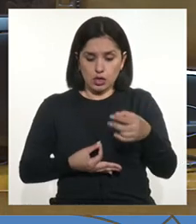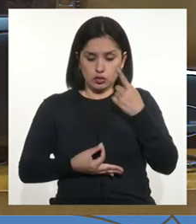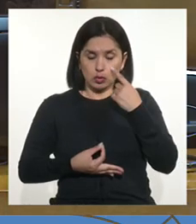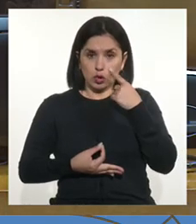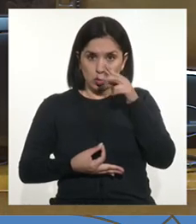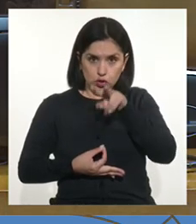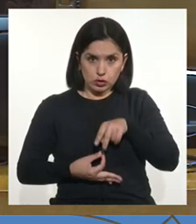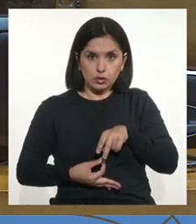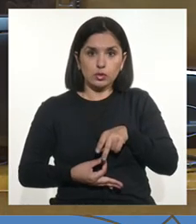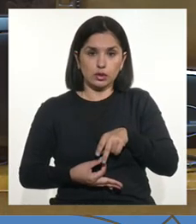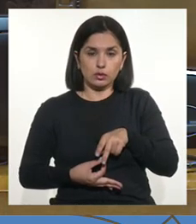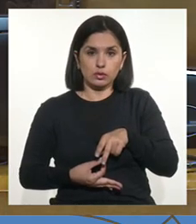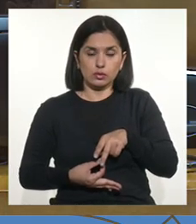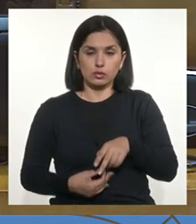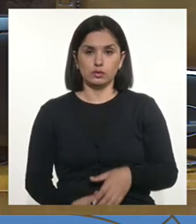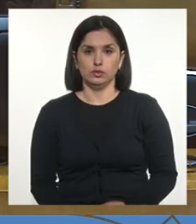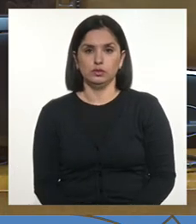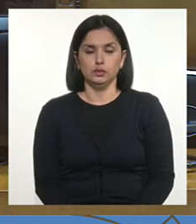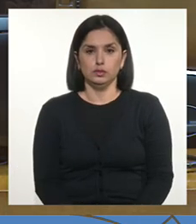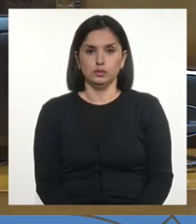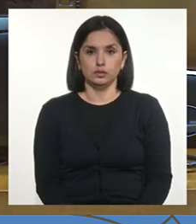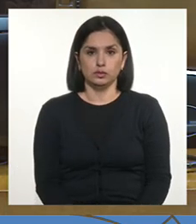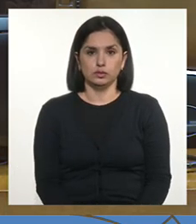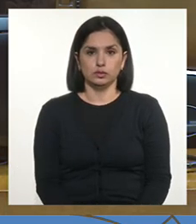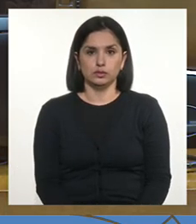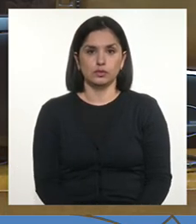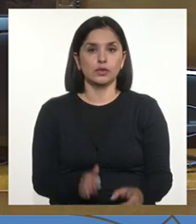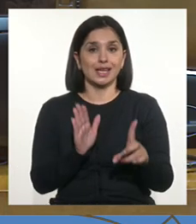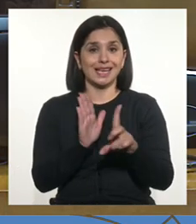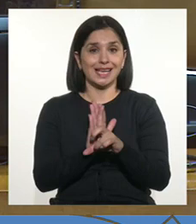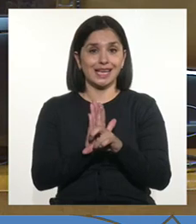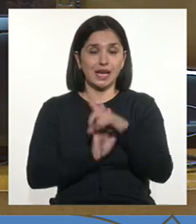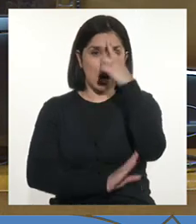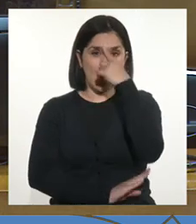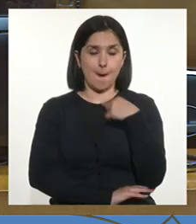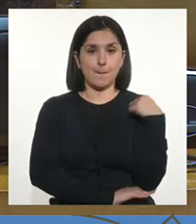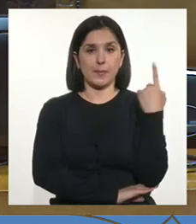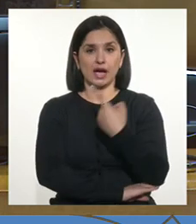especializada el agua